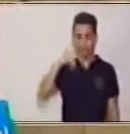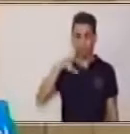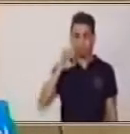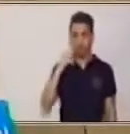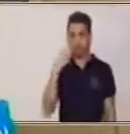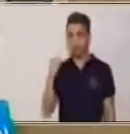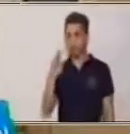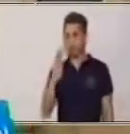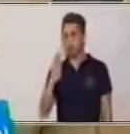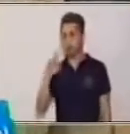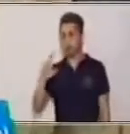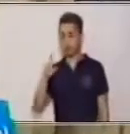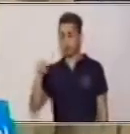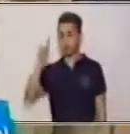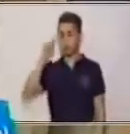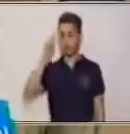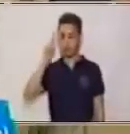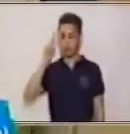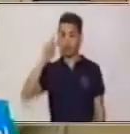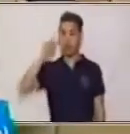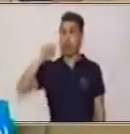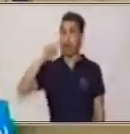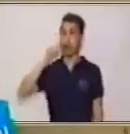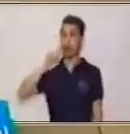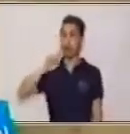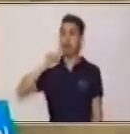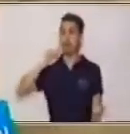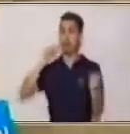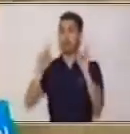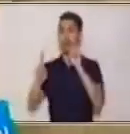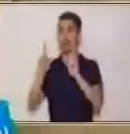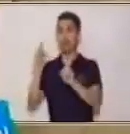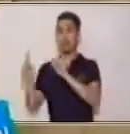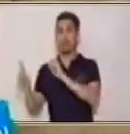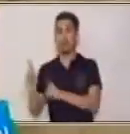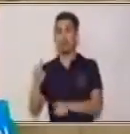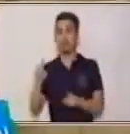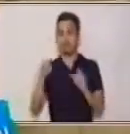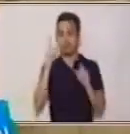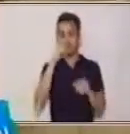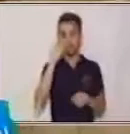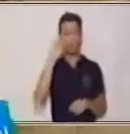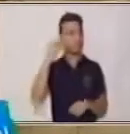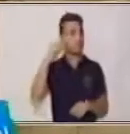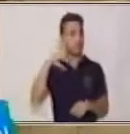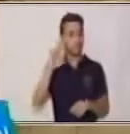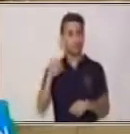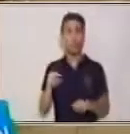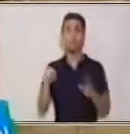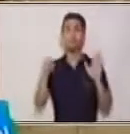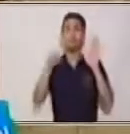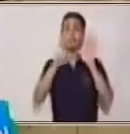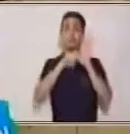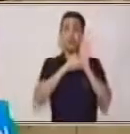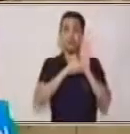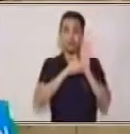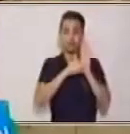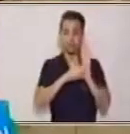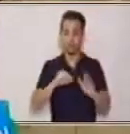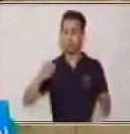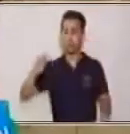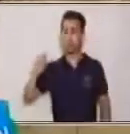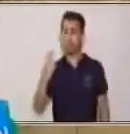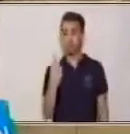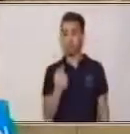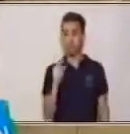cuadrado. Ahora viene la alternancia del signo. Menos el doble del